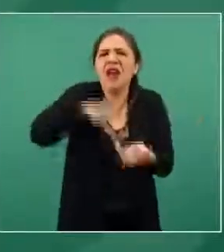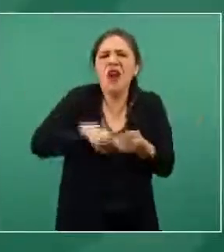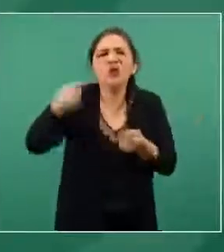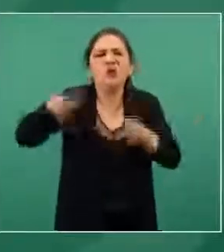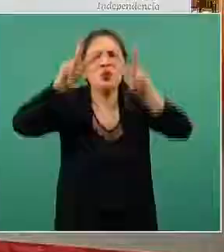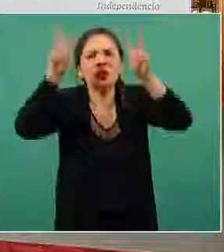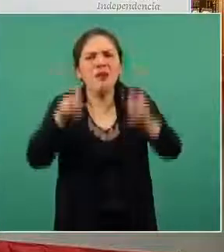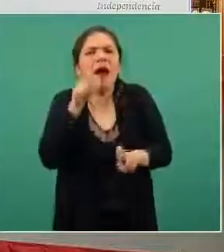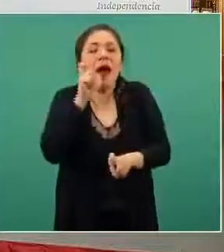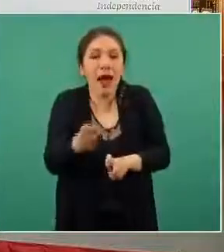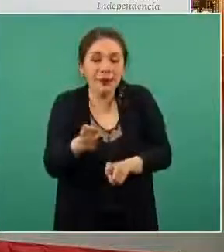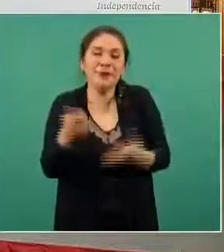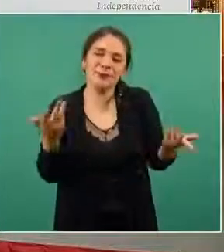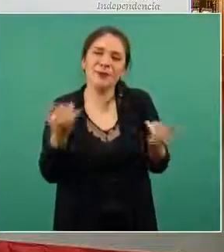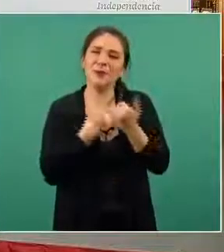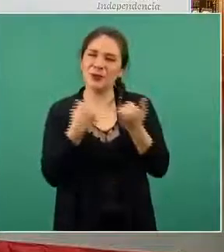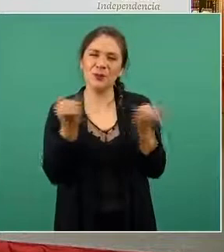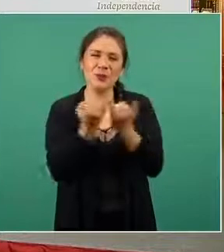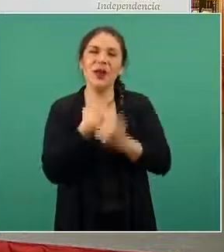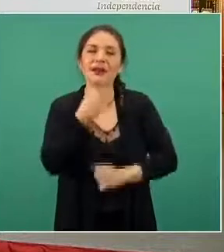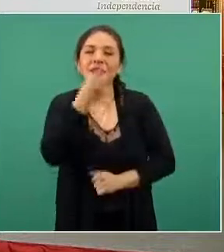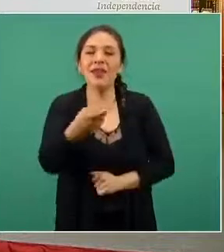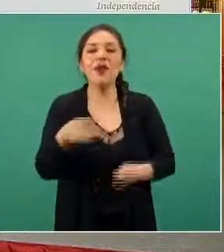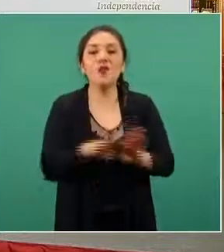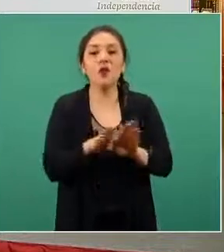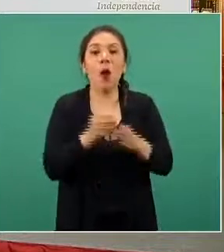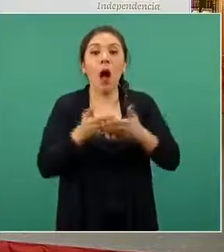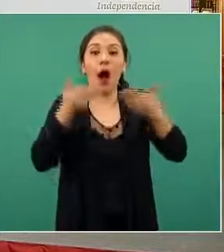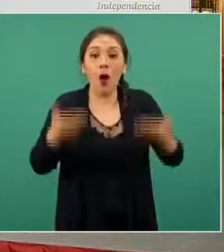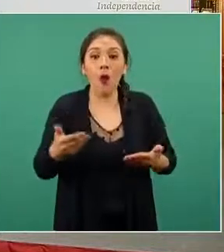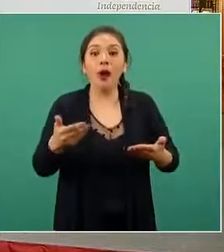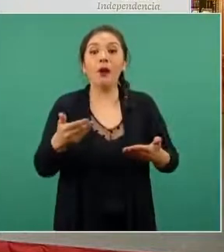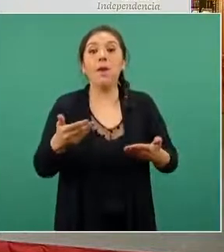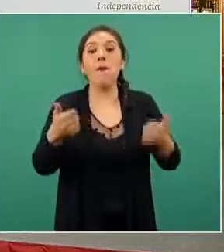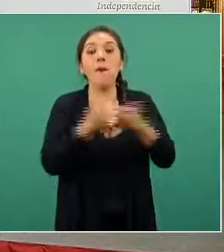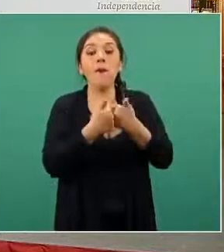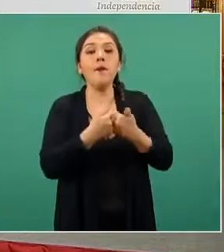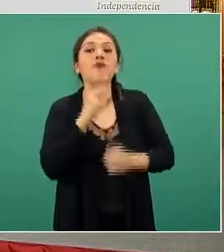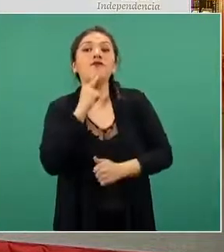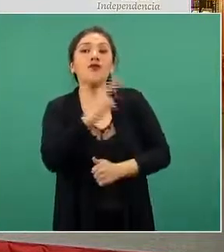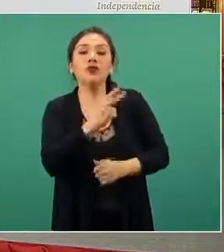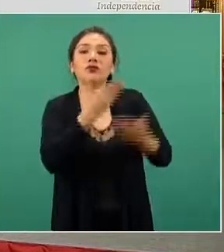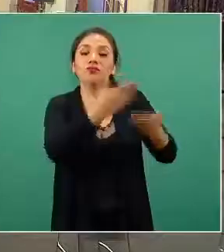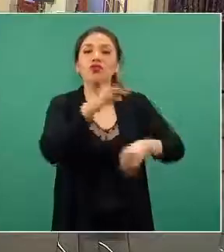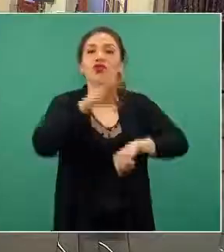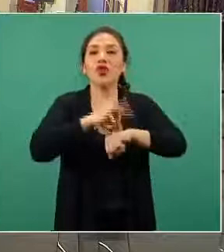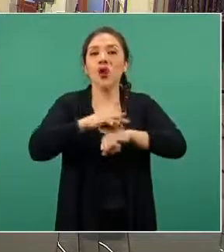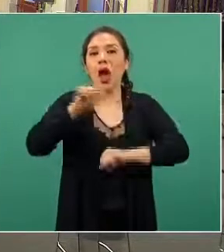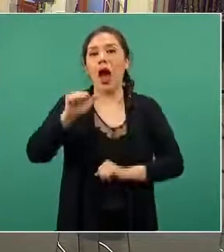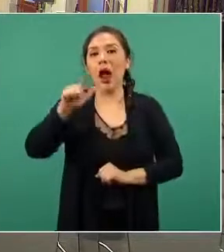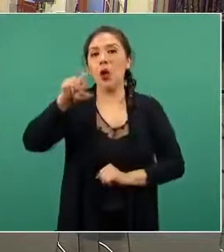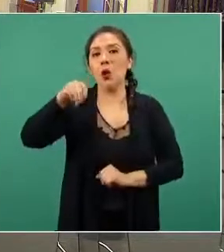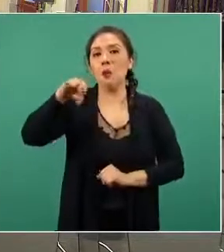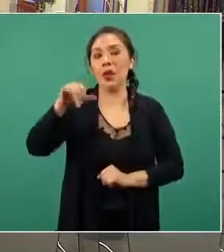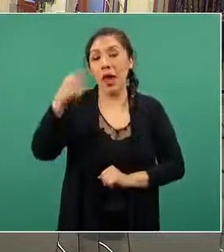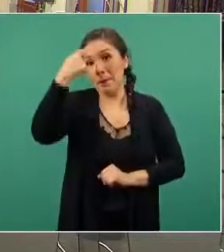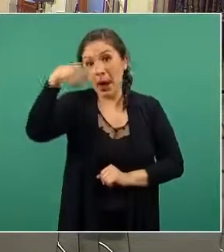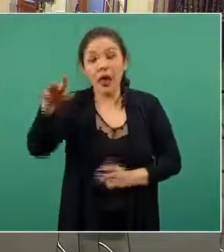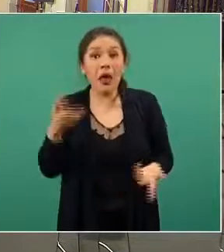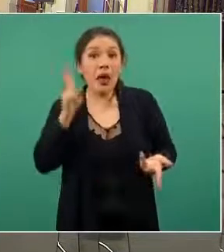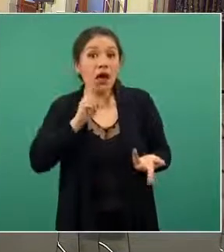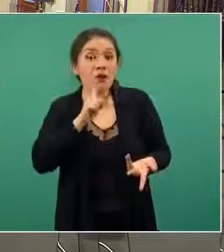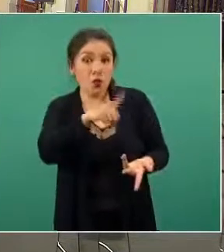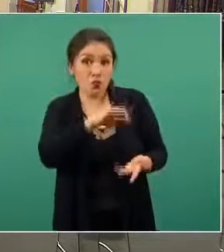tema, y yo quisiera también pasarle la voz al doctor Alomía para ver si desde